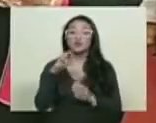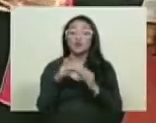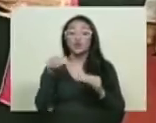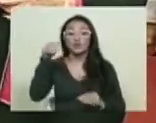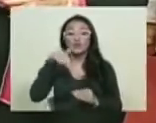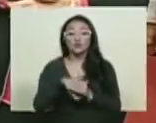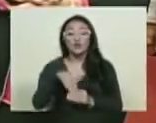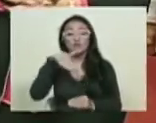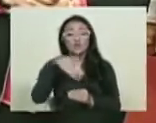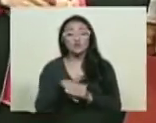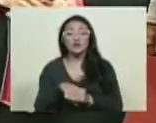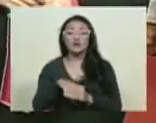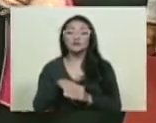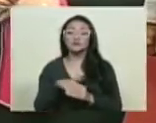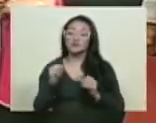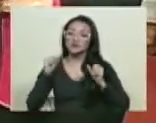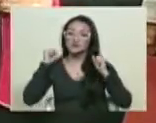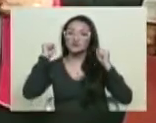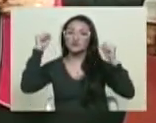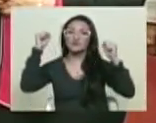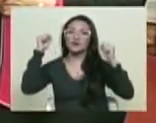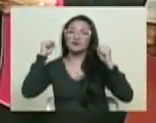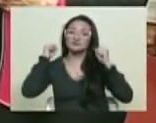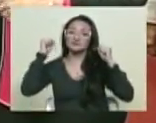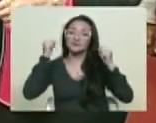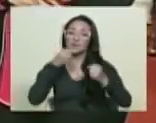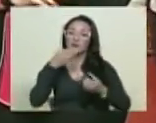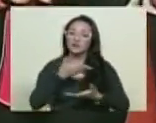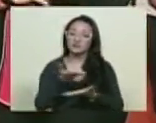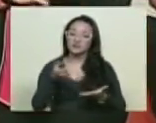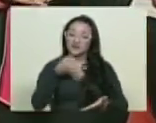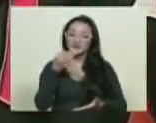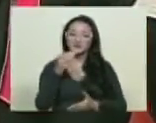a votar a triunfar a triunfar buenas tardes a todos gracias